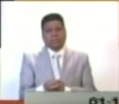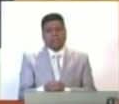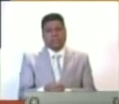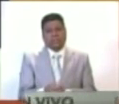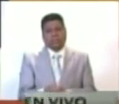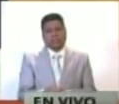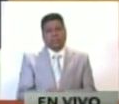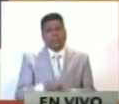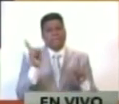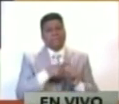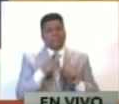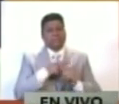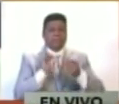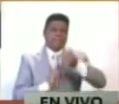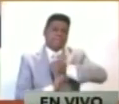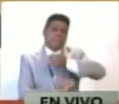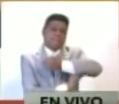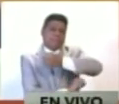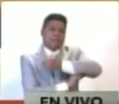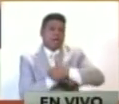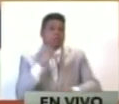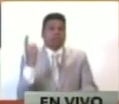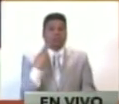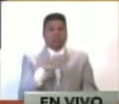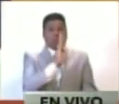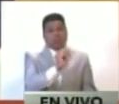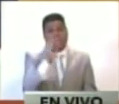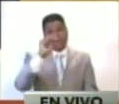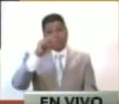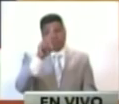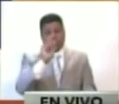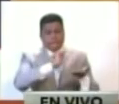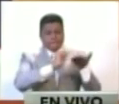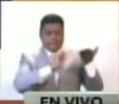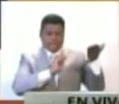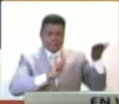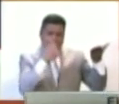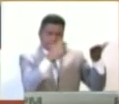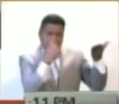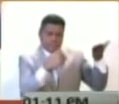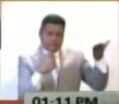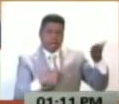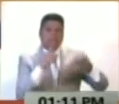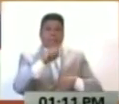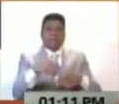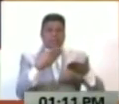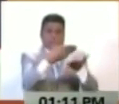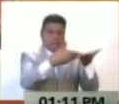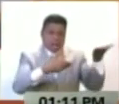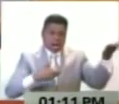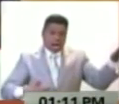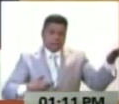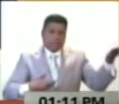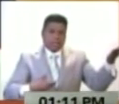principios fundamentales, no solamente de Bandung, sino los principios y propósitos de la Carta de las Naciones